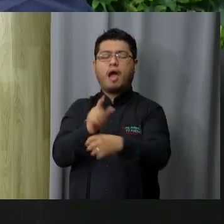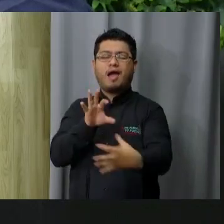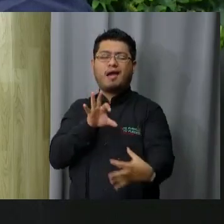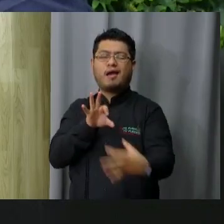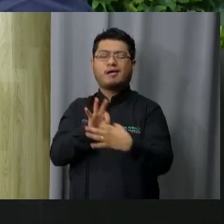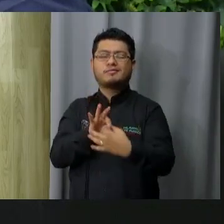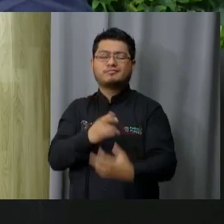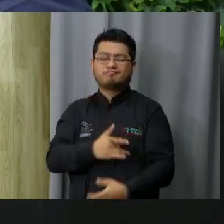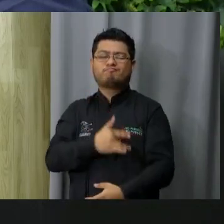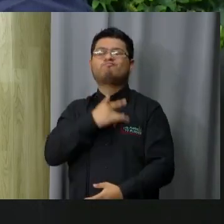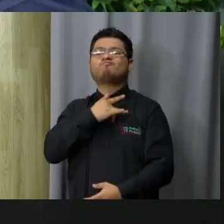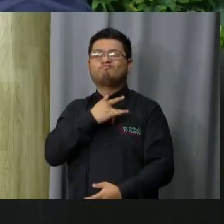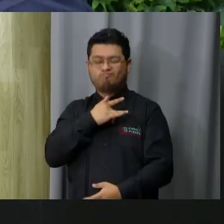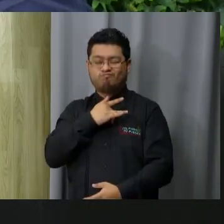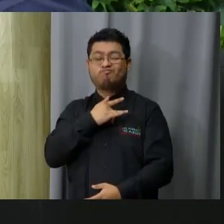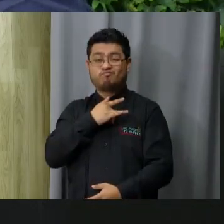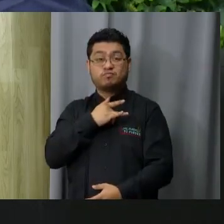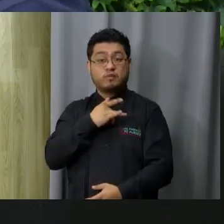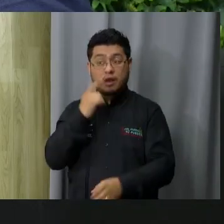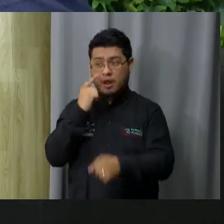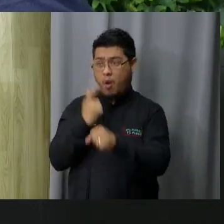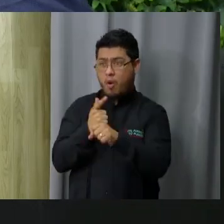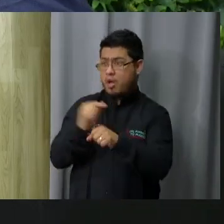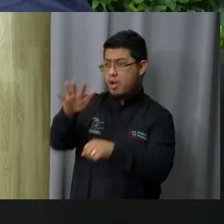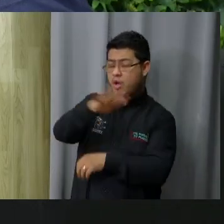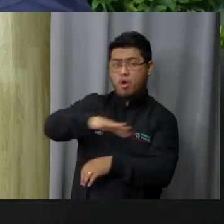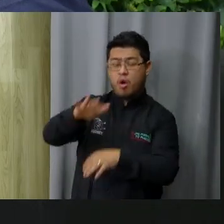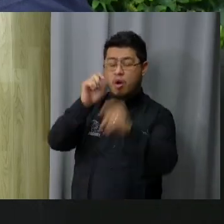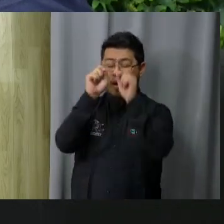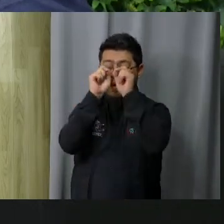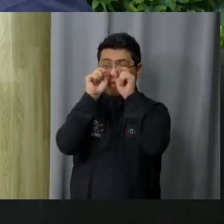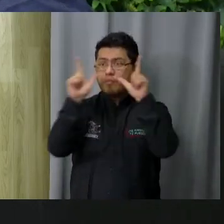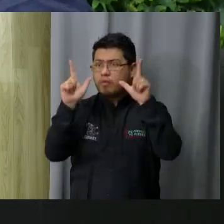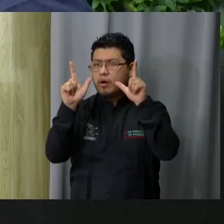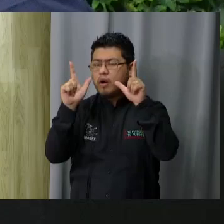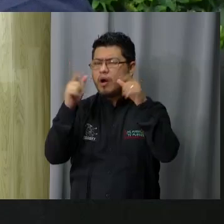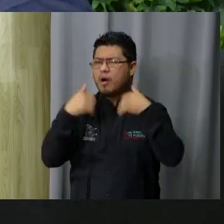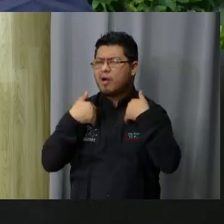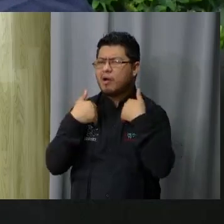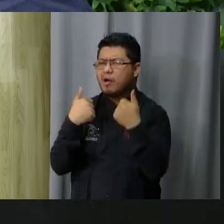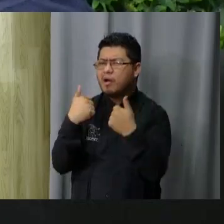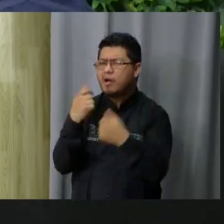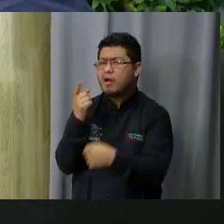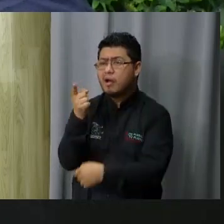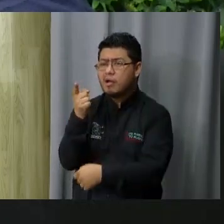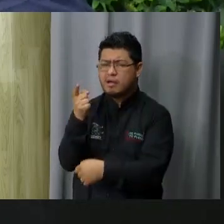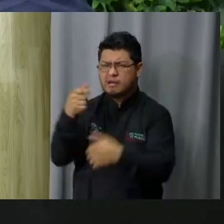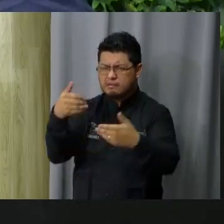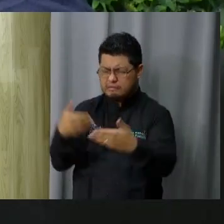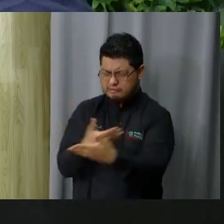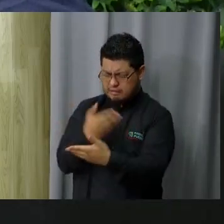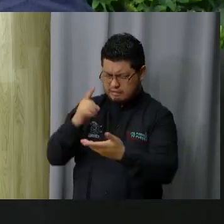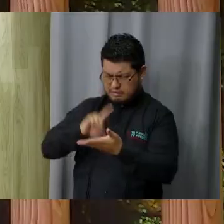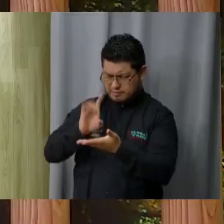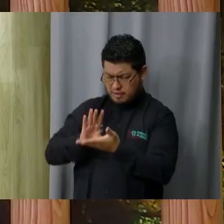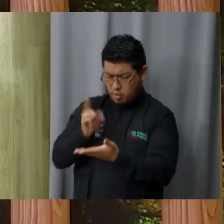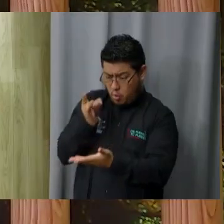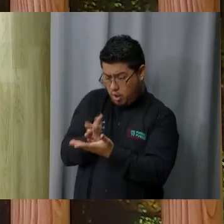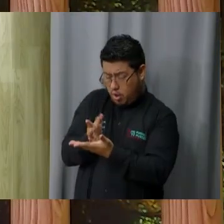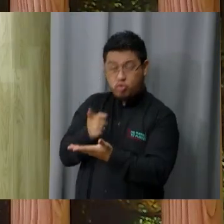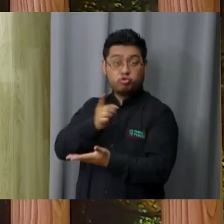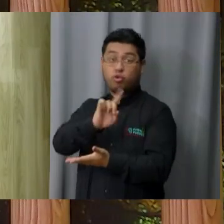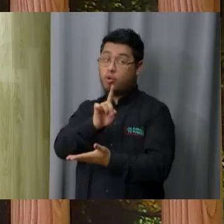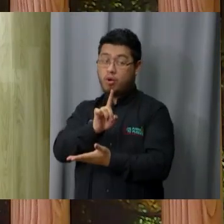cuentas la discapacidad no es solamente de nacimiento, sino también la podemos adquirir. Así es. ¿Esto va a ser cuándo?